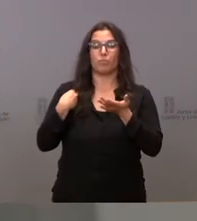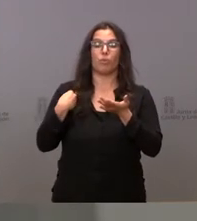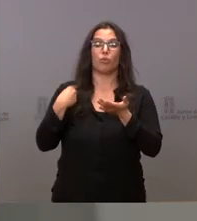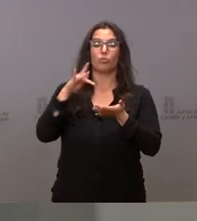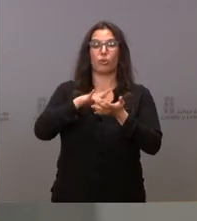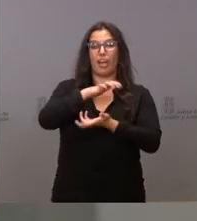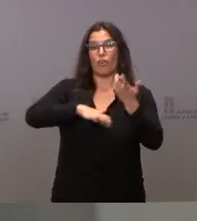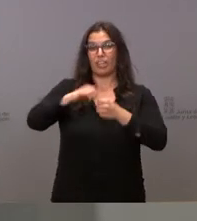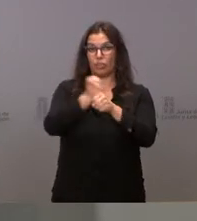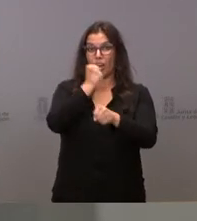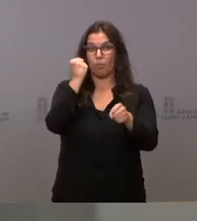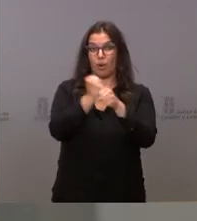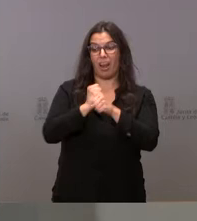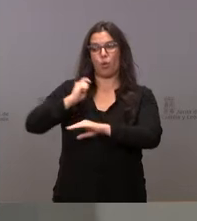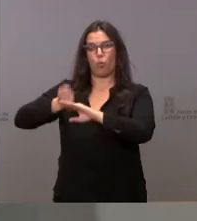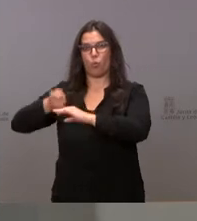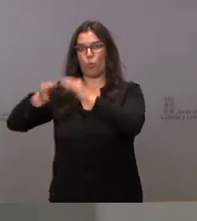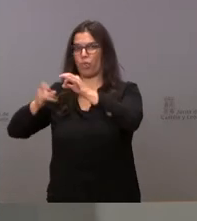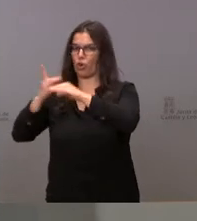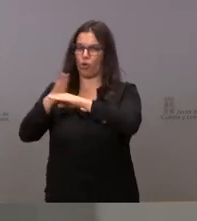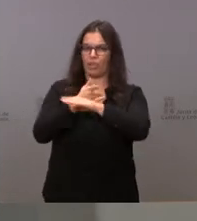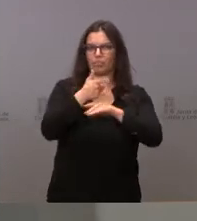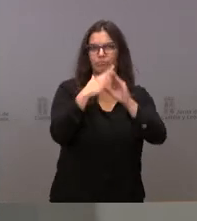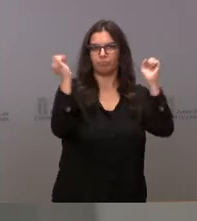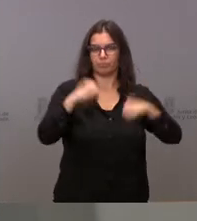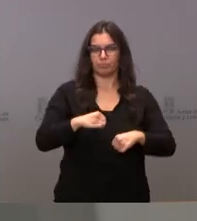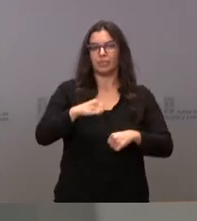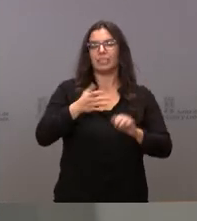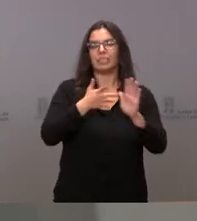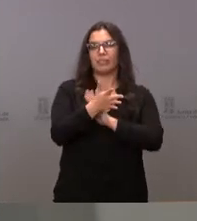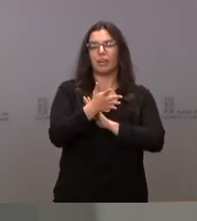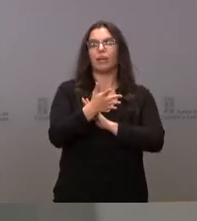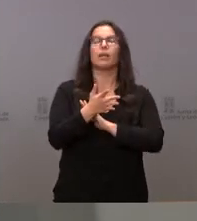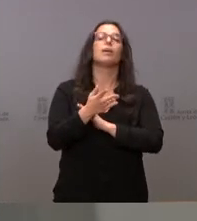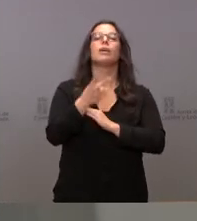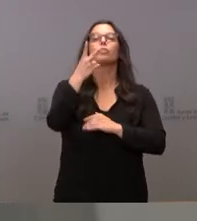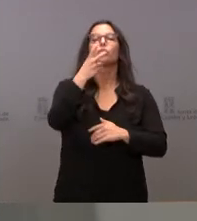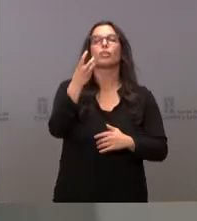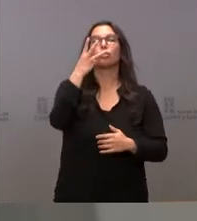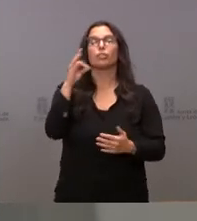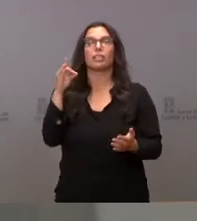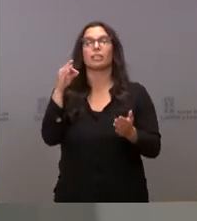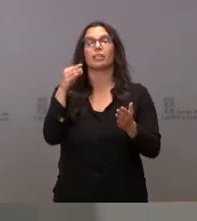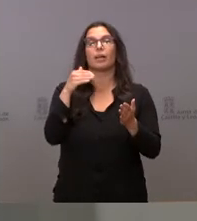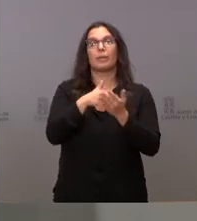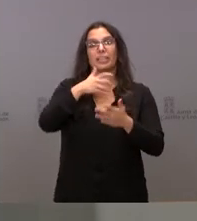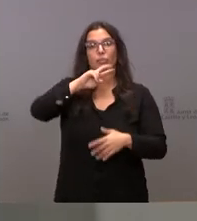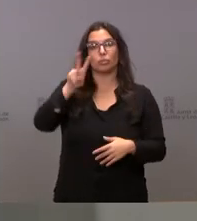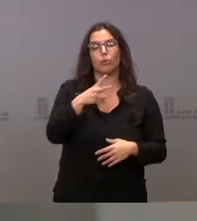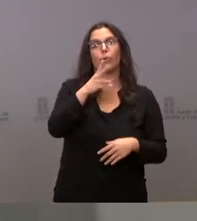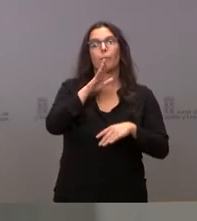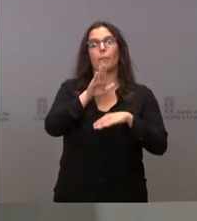laborales. Se trata, en concreto, de 232.500 euros destinados